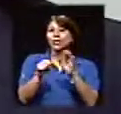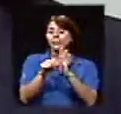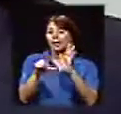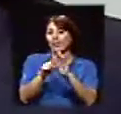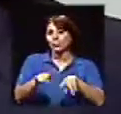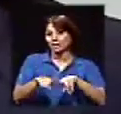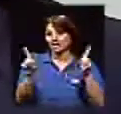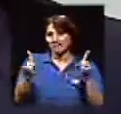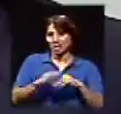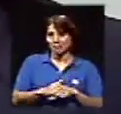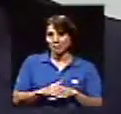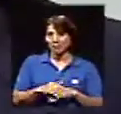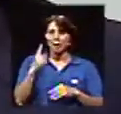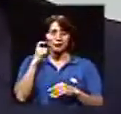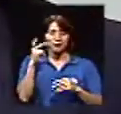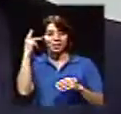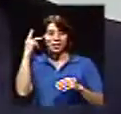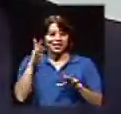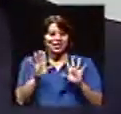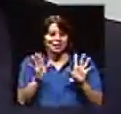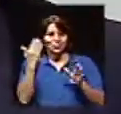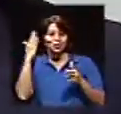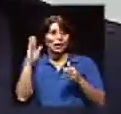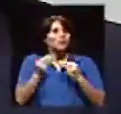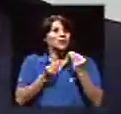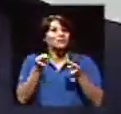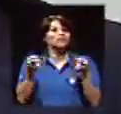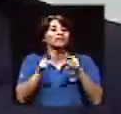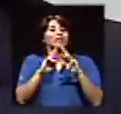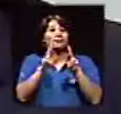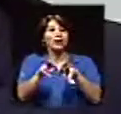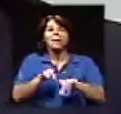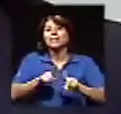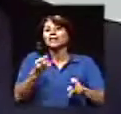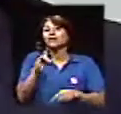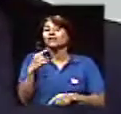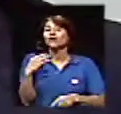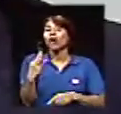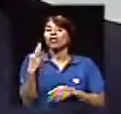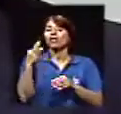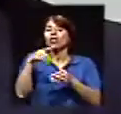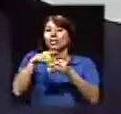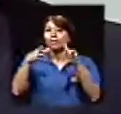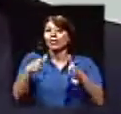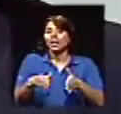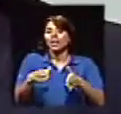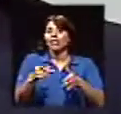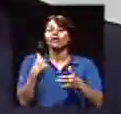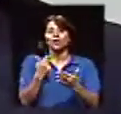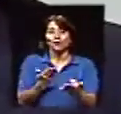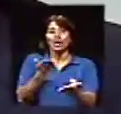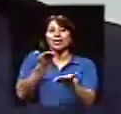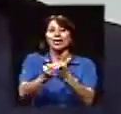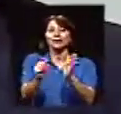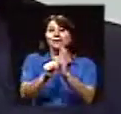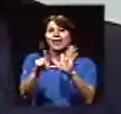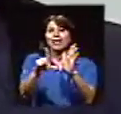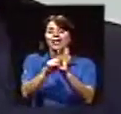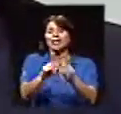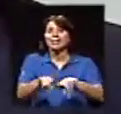¿verdad? Correcto. Pero en caso de quedar electo, llegó a una Asamblea muy distinta de la que yo conocí hace 20 años. es una asamblea